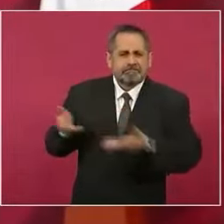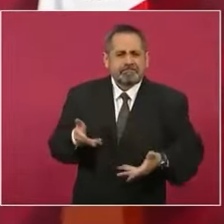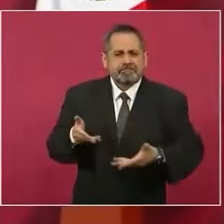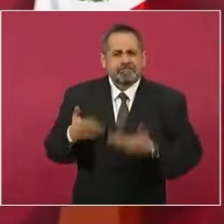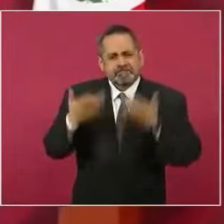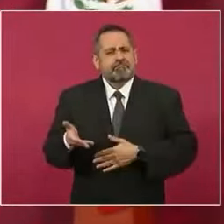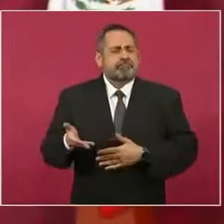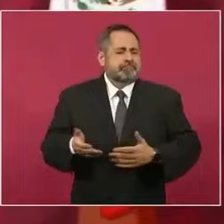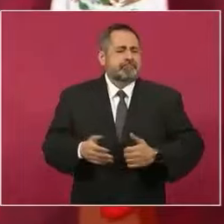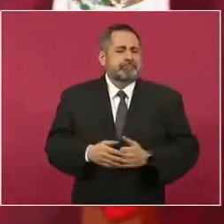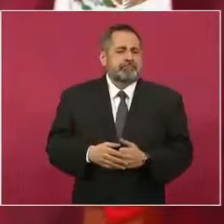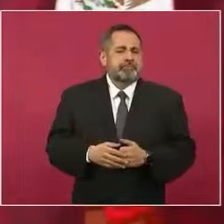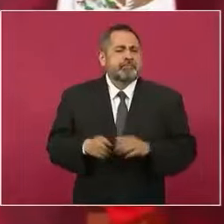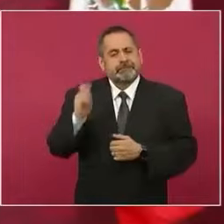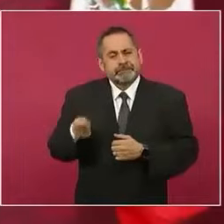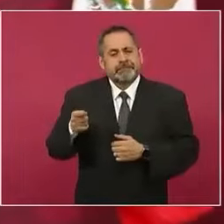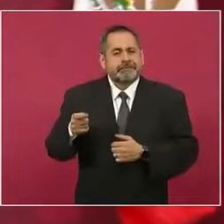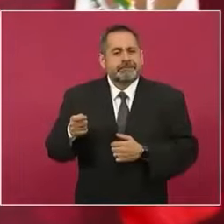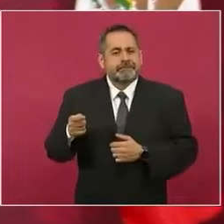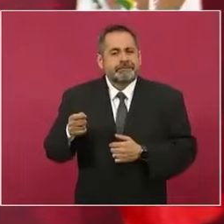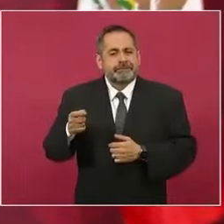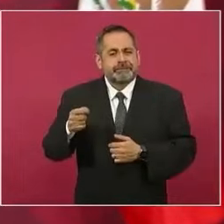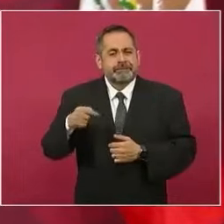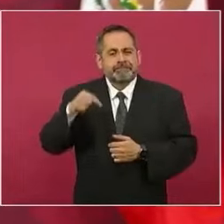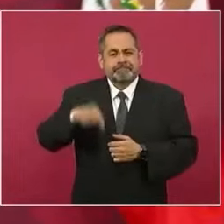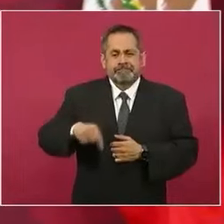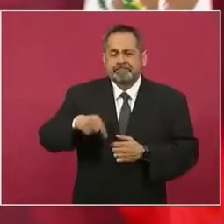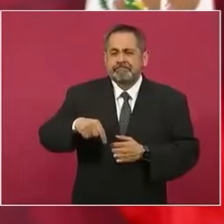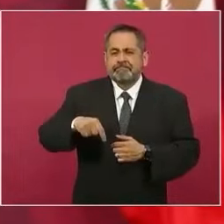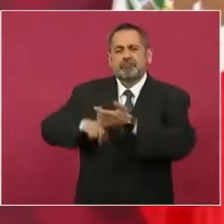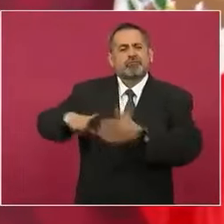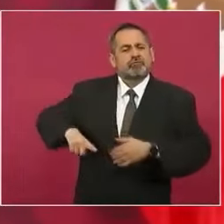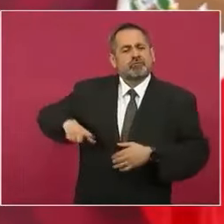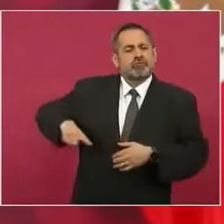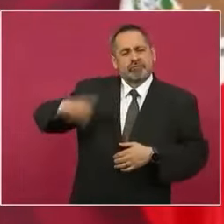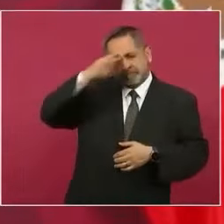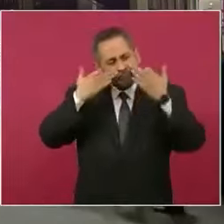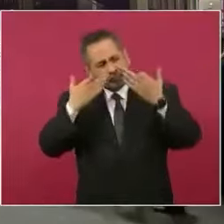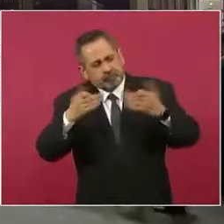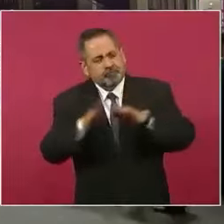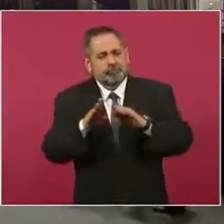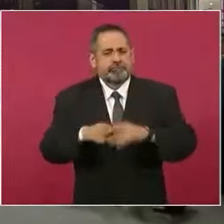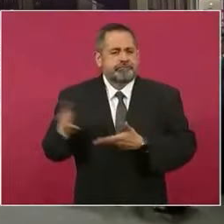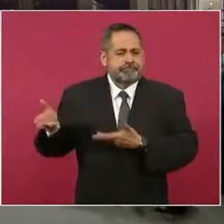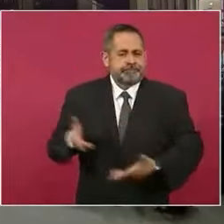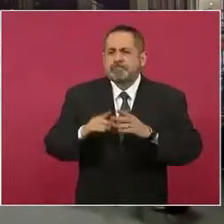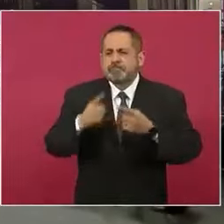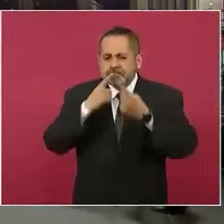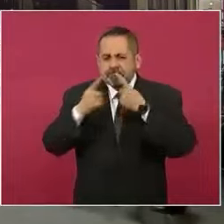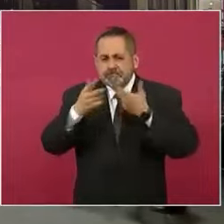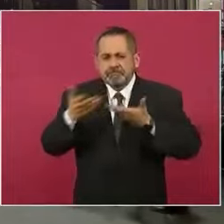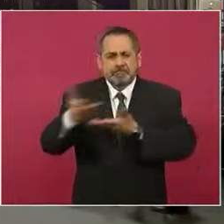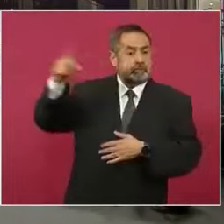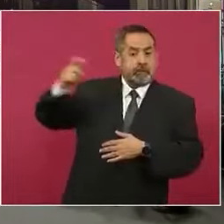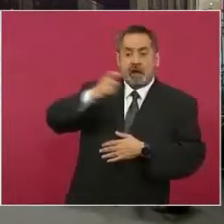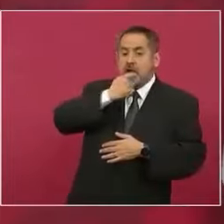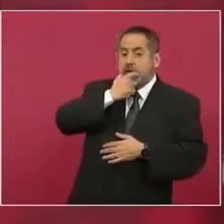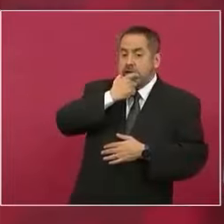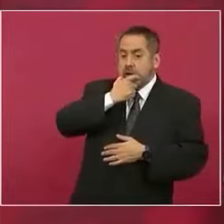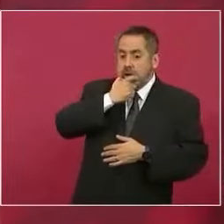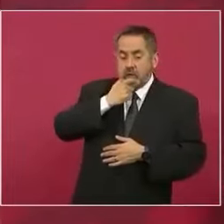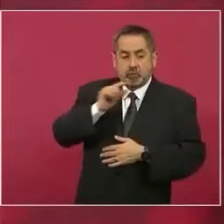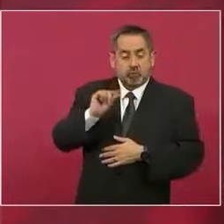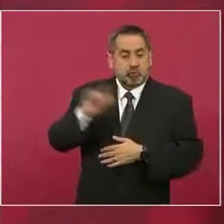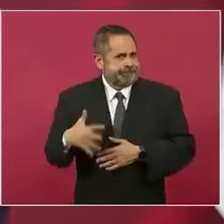sea testigo de cómo es este parlamento nuestro. El parlamento inglés es